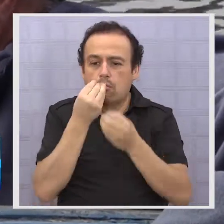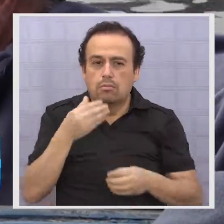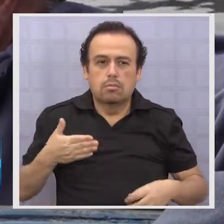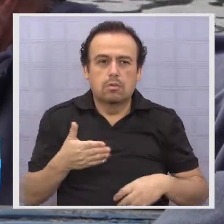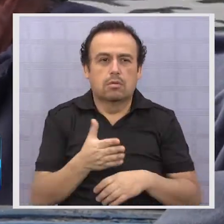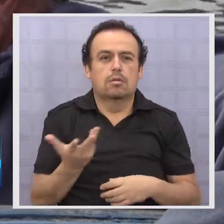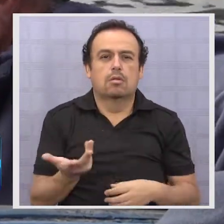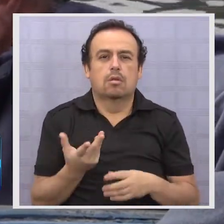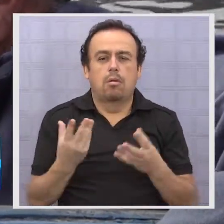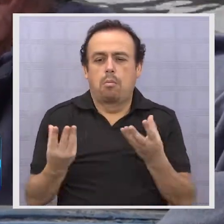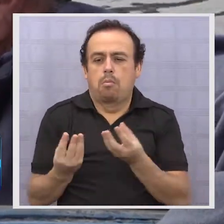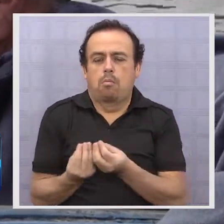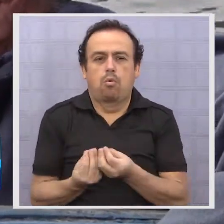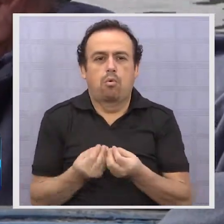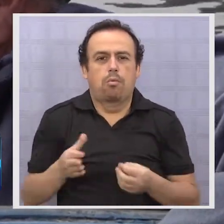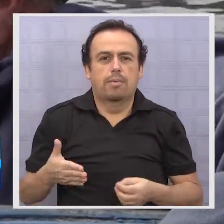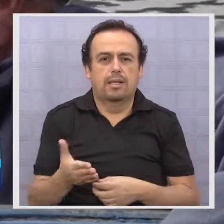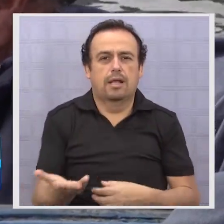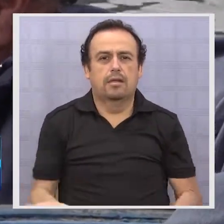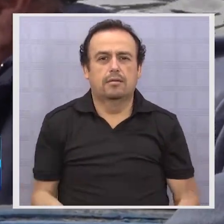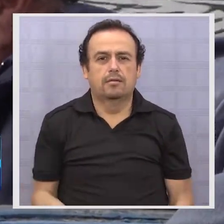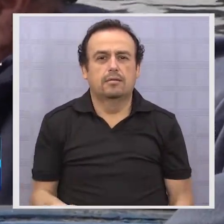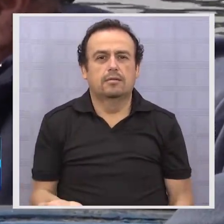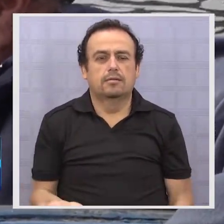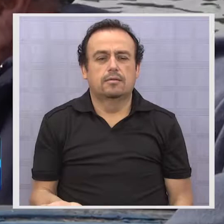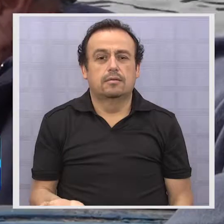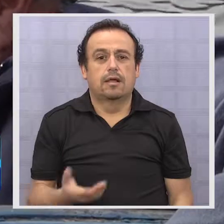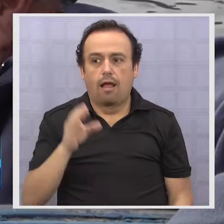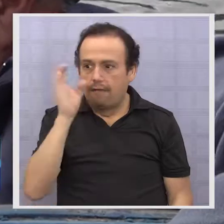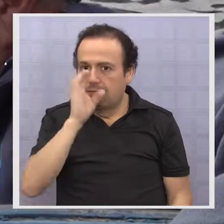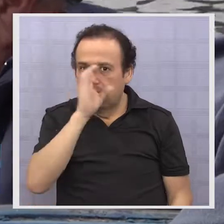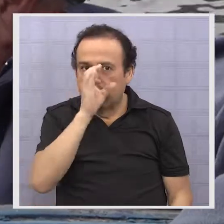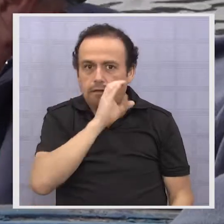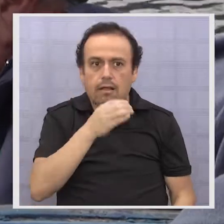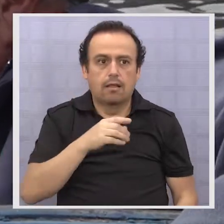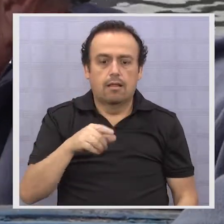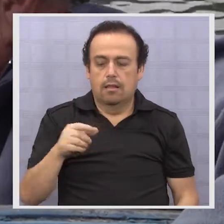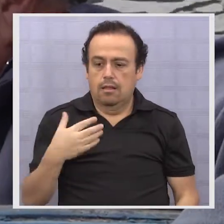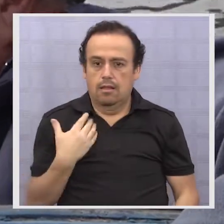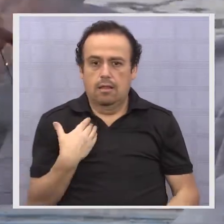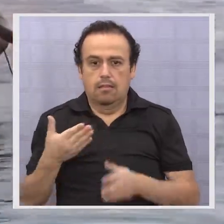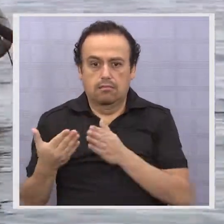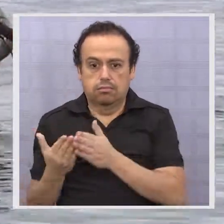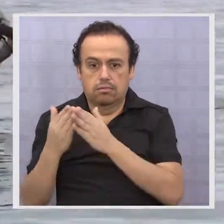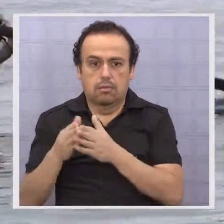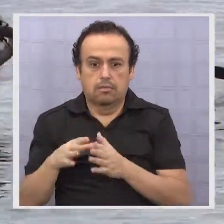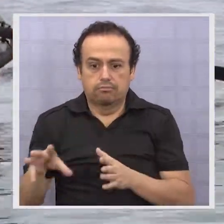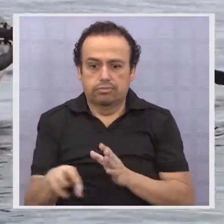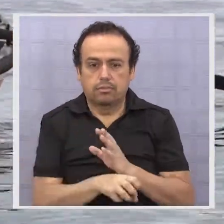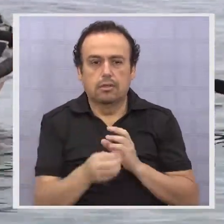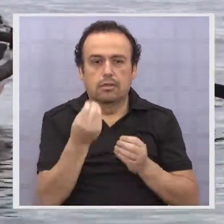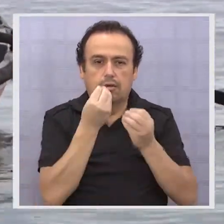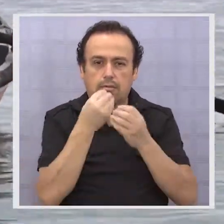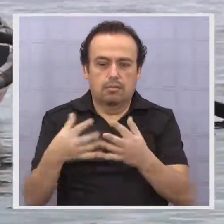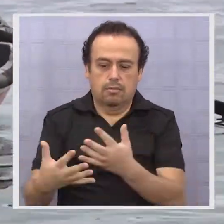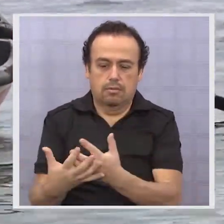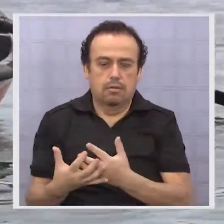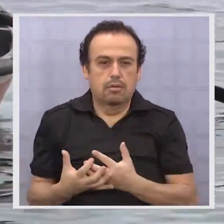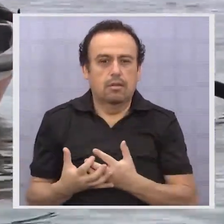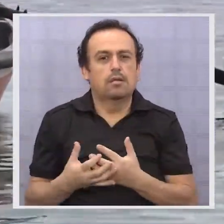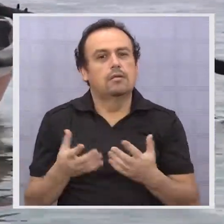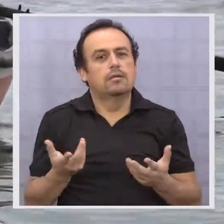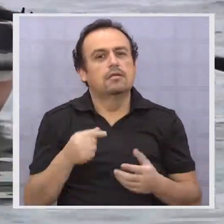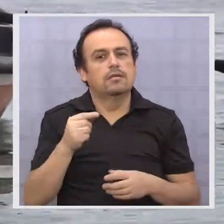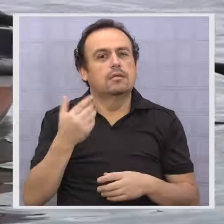comida que tiene. Ya le dejaron poca comida al lobo, así que anda allá los pescadores para salvarse cuando echen la red. Los